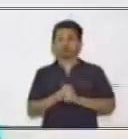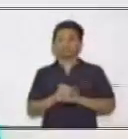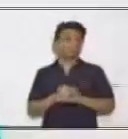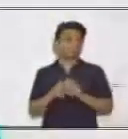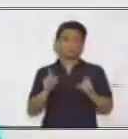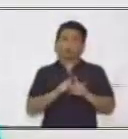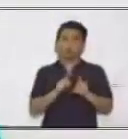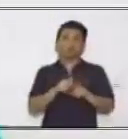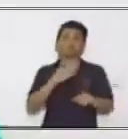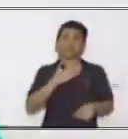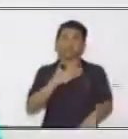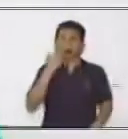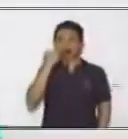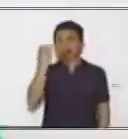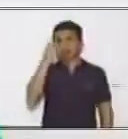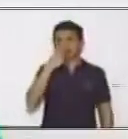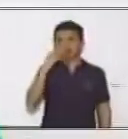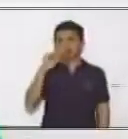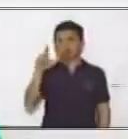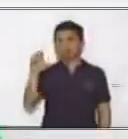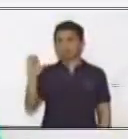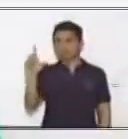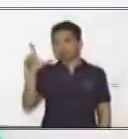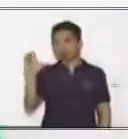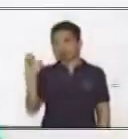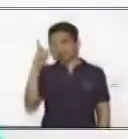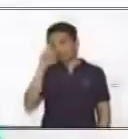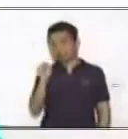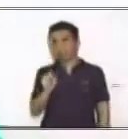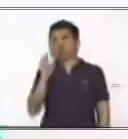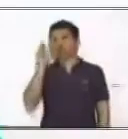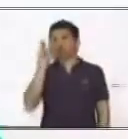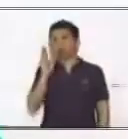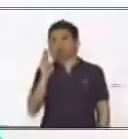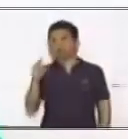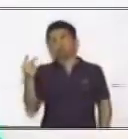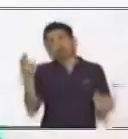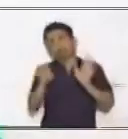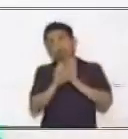Isósceles. Dos lados iguales y uno distinto.